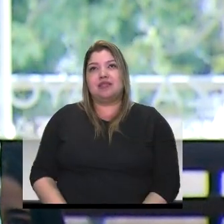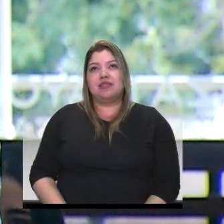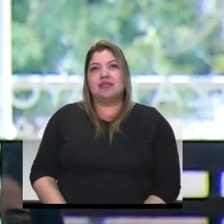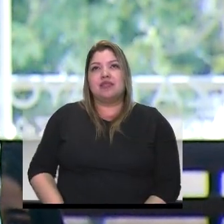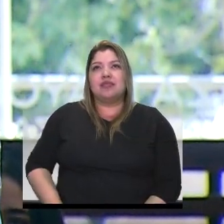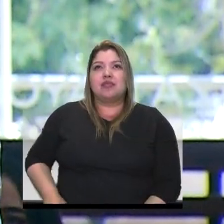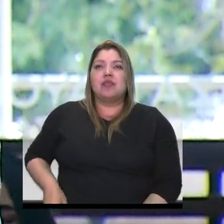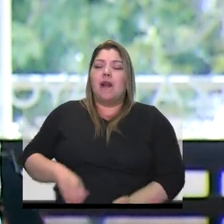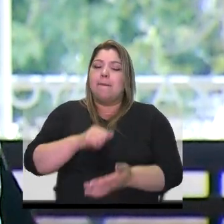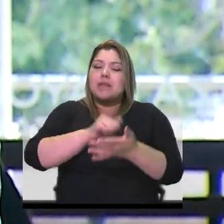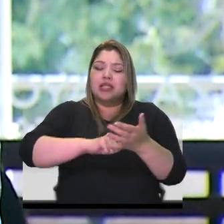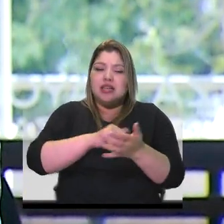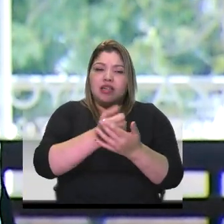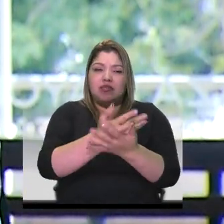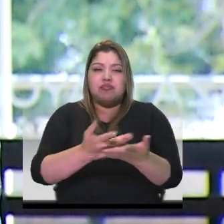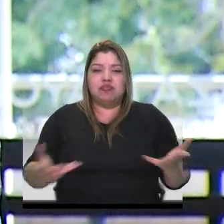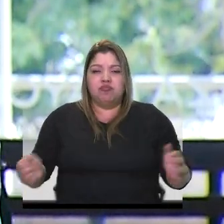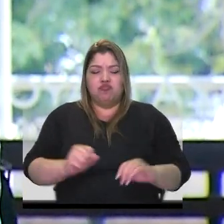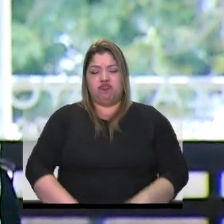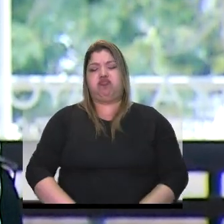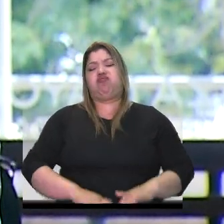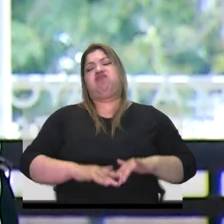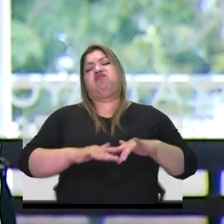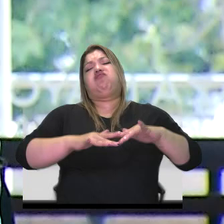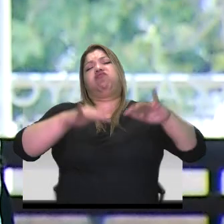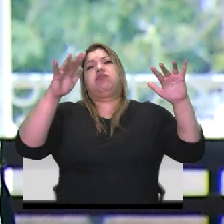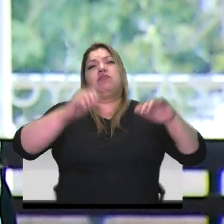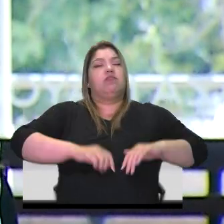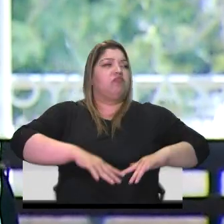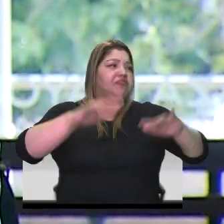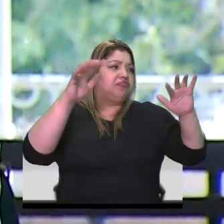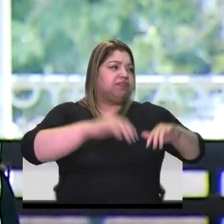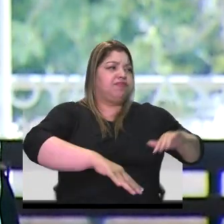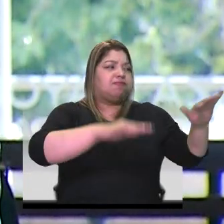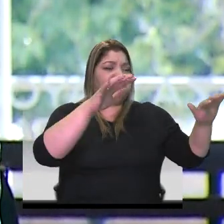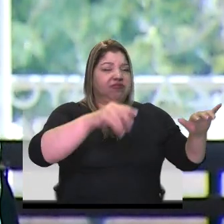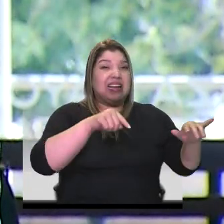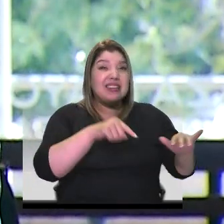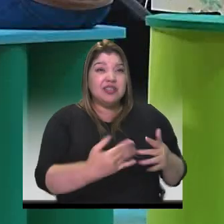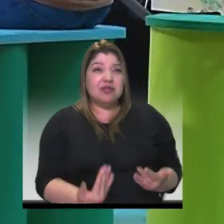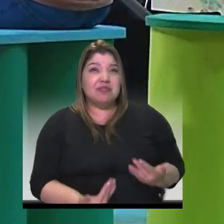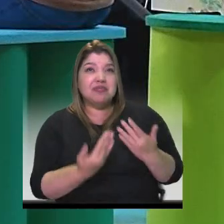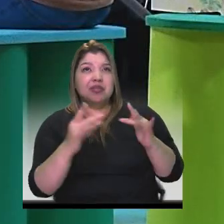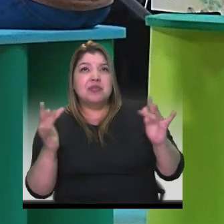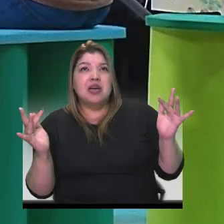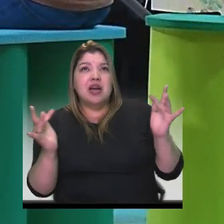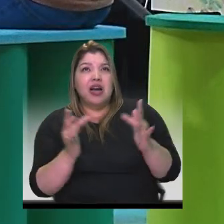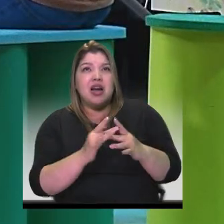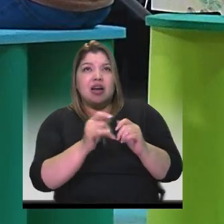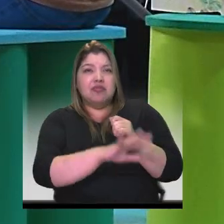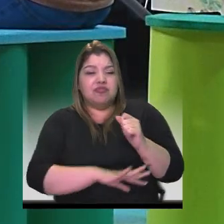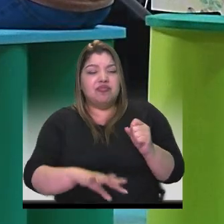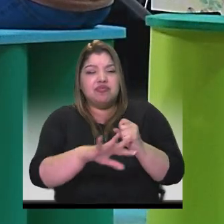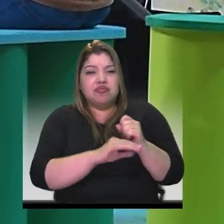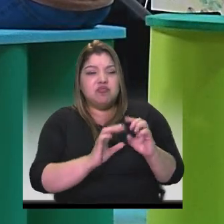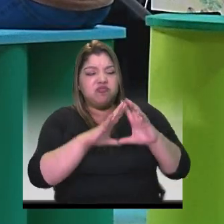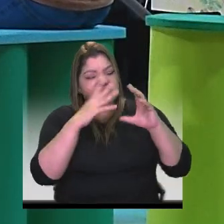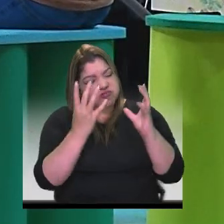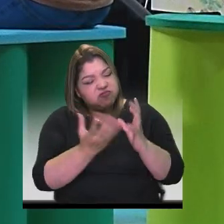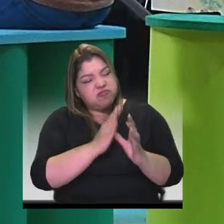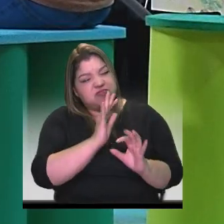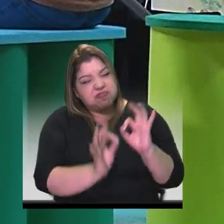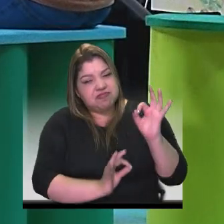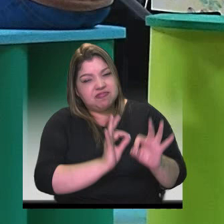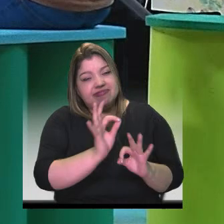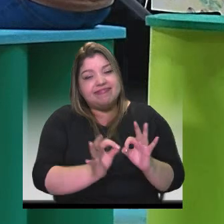tema material, pues no va a ser una característica, no es una característica sostenible. Pero la buena noticia es que pues